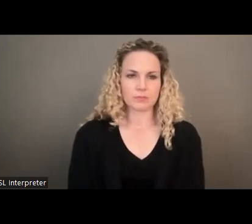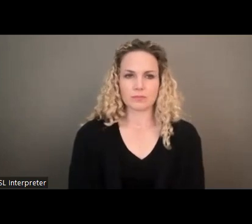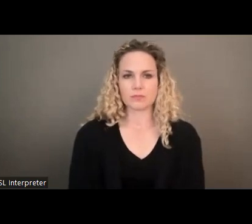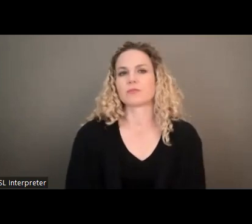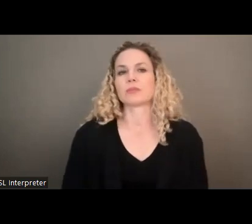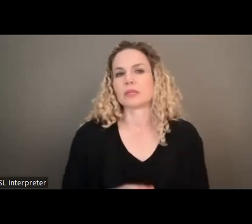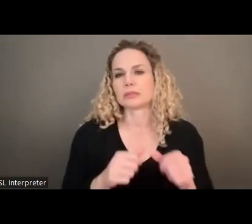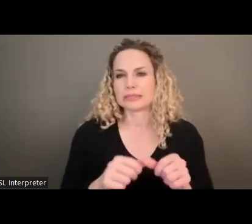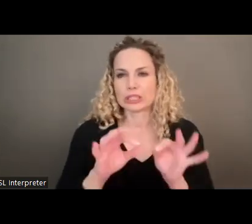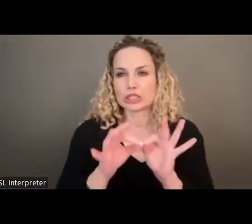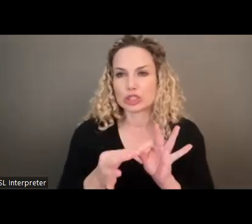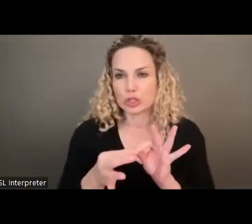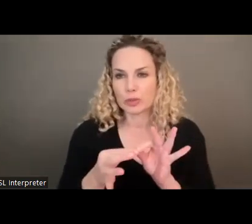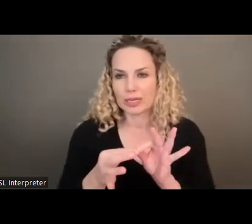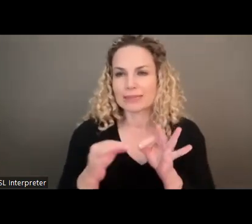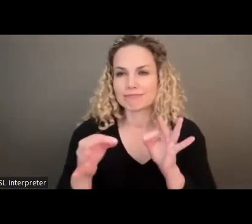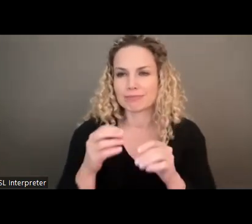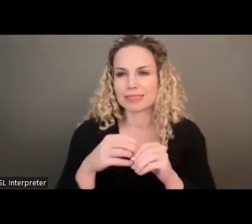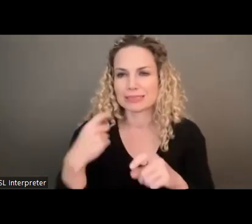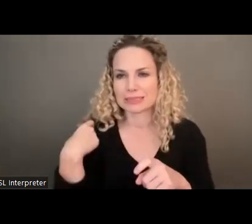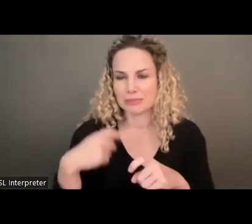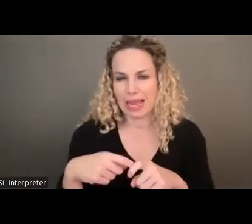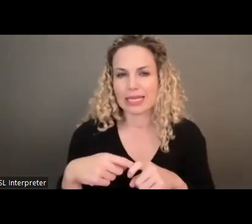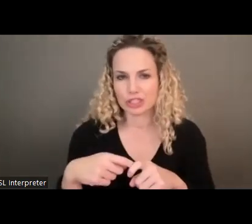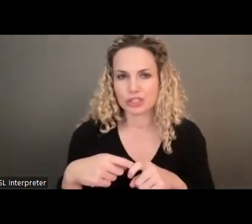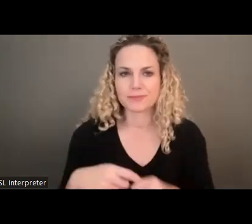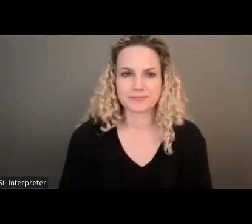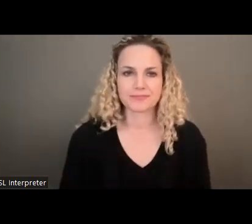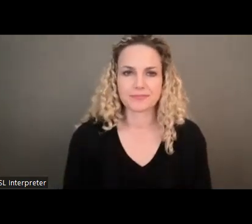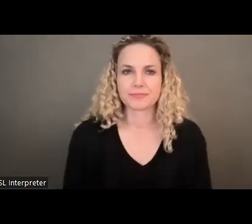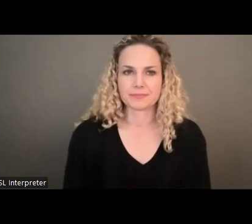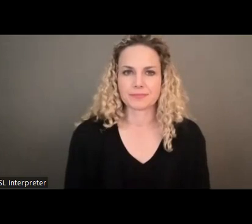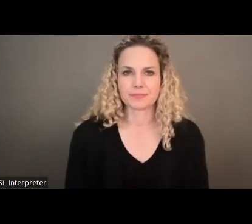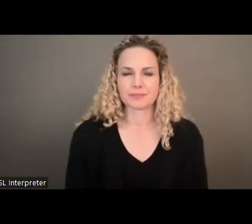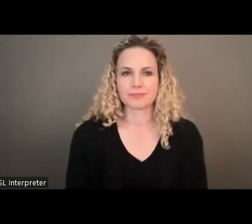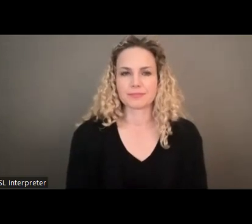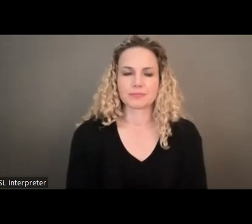interpretando simultáneamente al otro idioma. Muchas gracias.